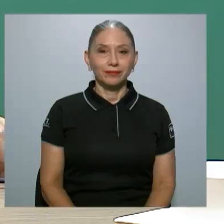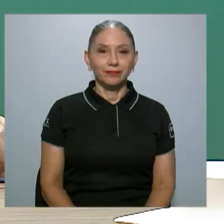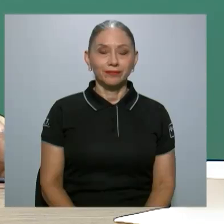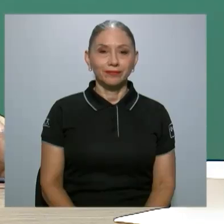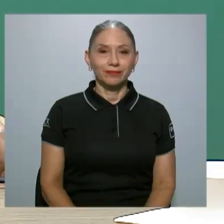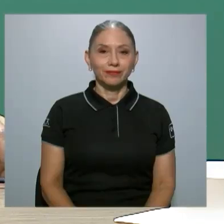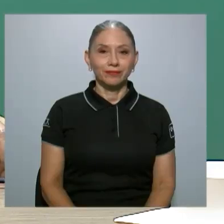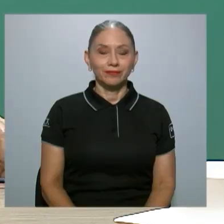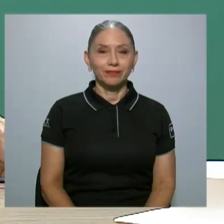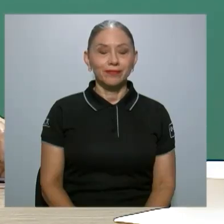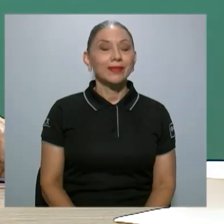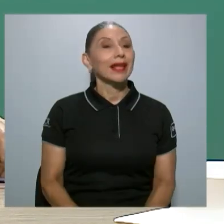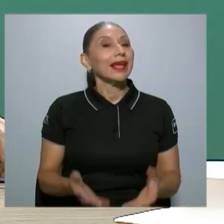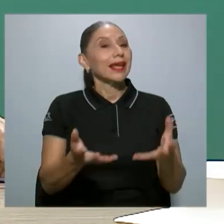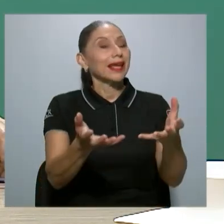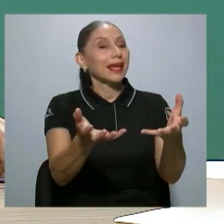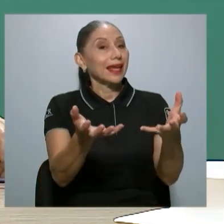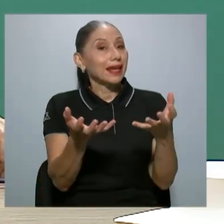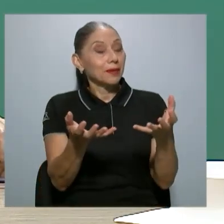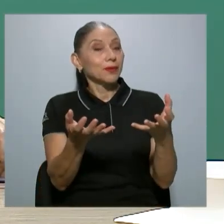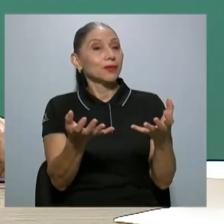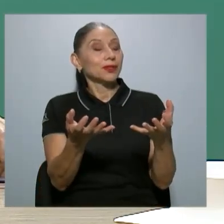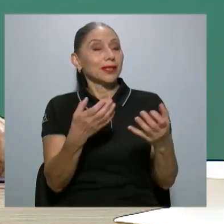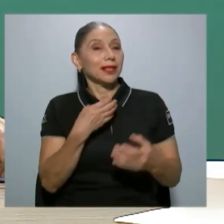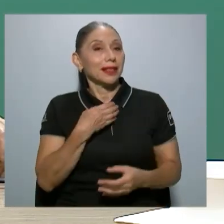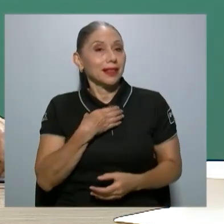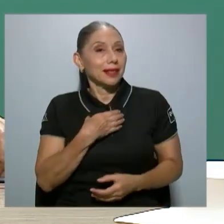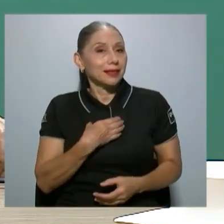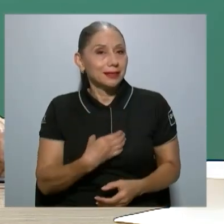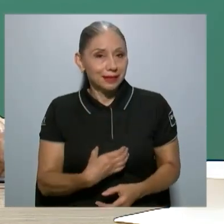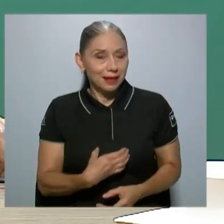le queremos hoy desear